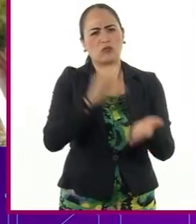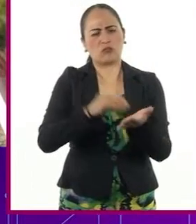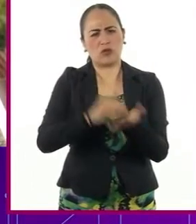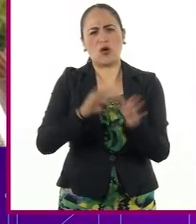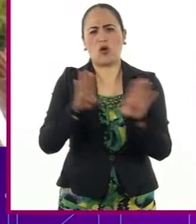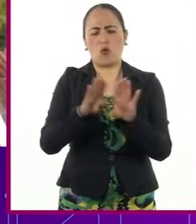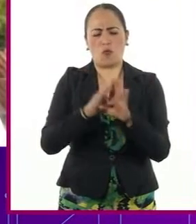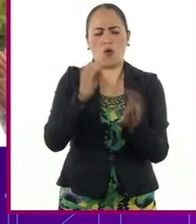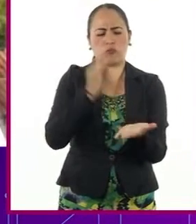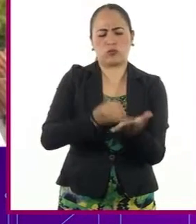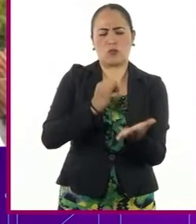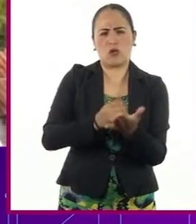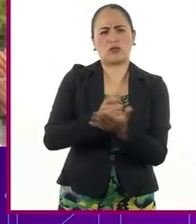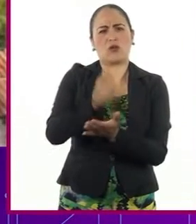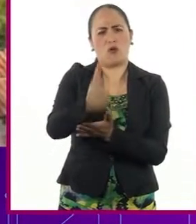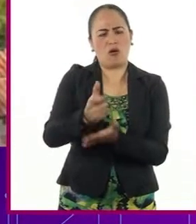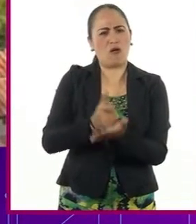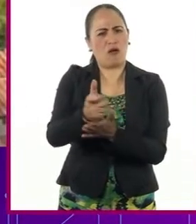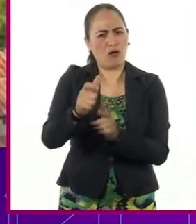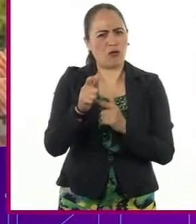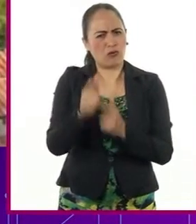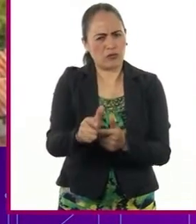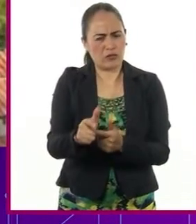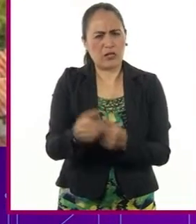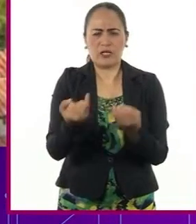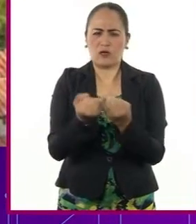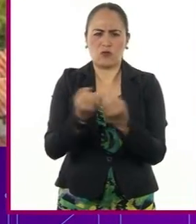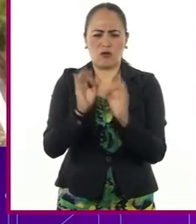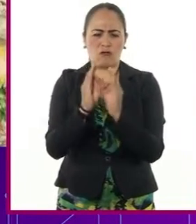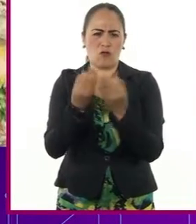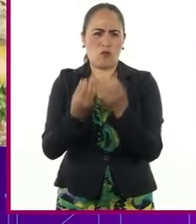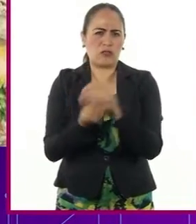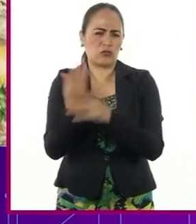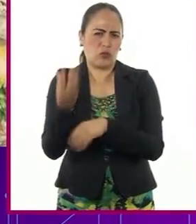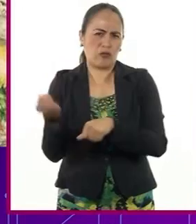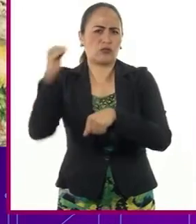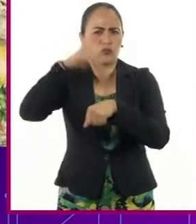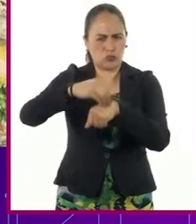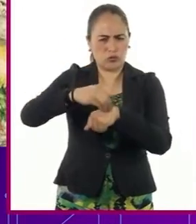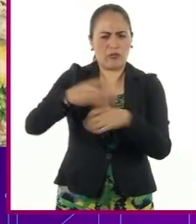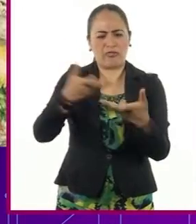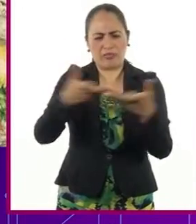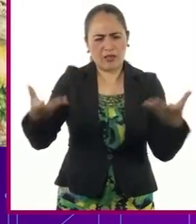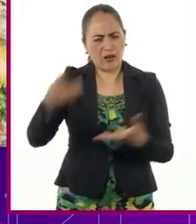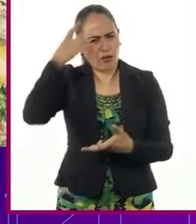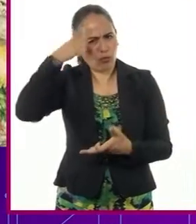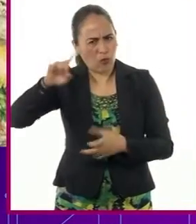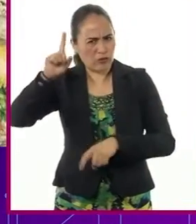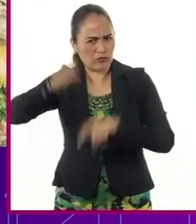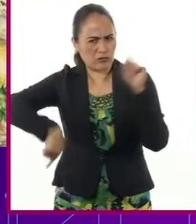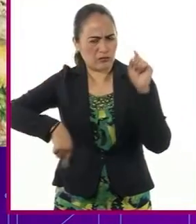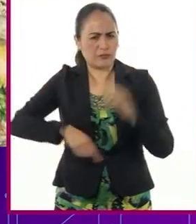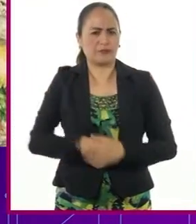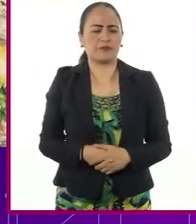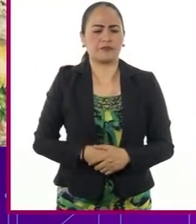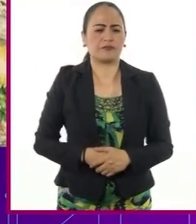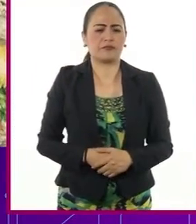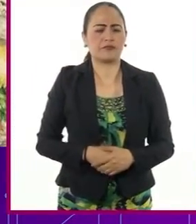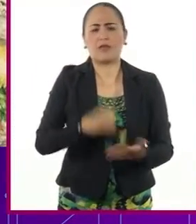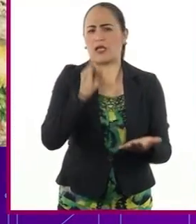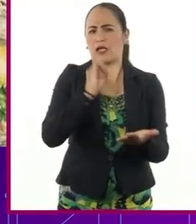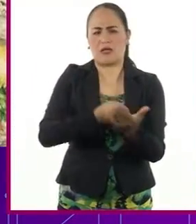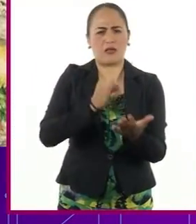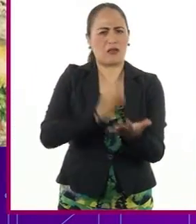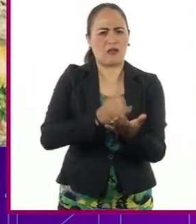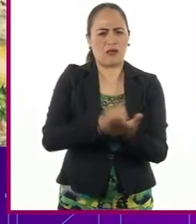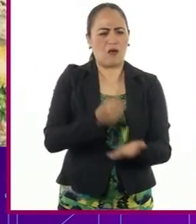los calpullis, y se implementaron otras, que cambiaron la propiedad de la tierra. Así, el tributo, tal y como lo